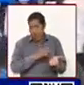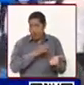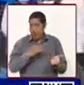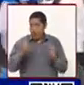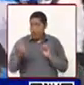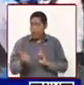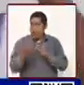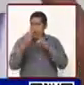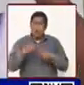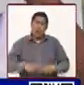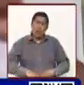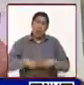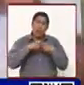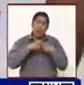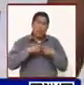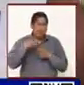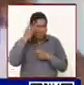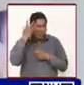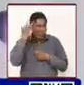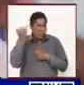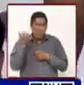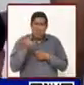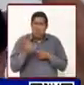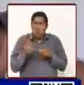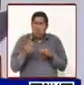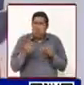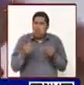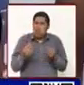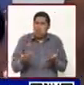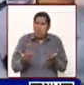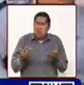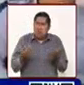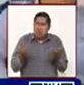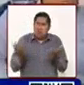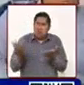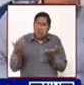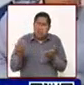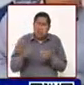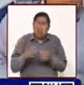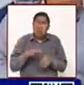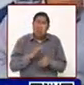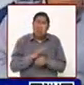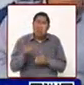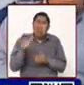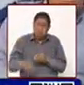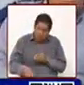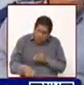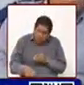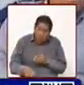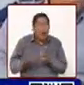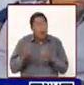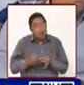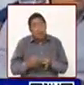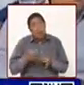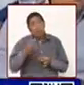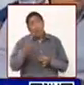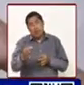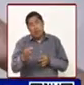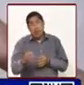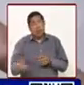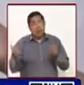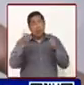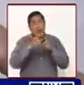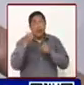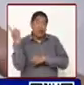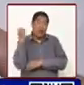la audiencia se ha suspendido precisamente porque no había quórum, ¿no? Ahora, obviamente, se ha postergado la audiencia hasta